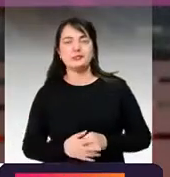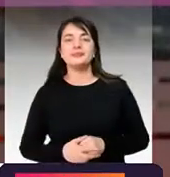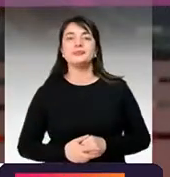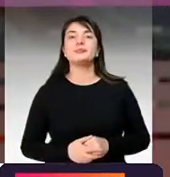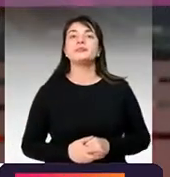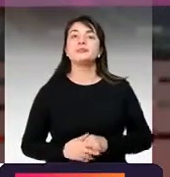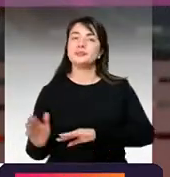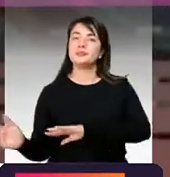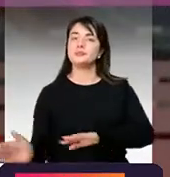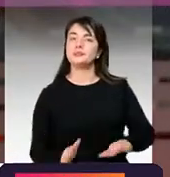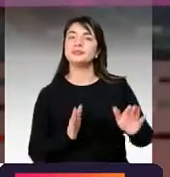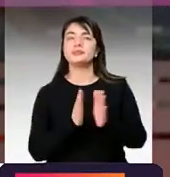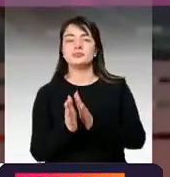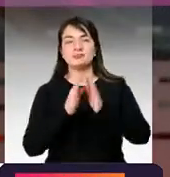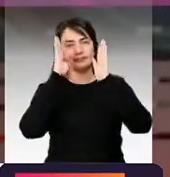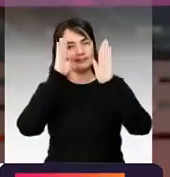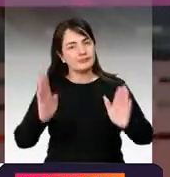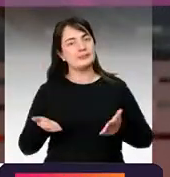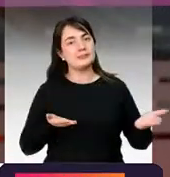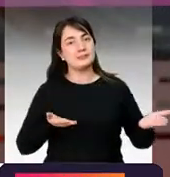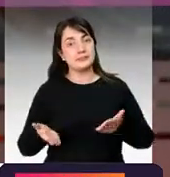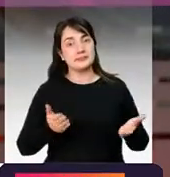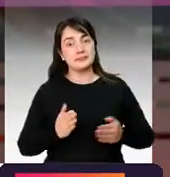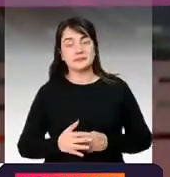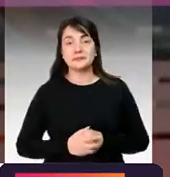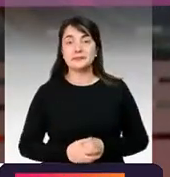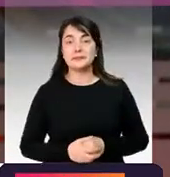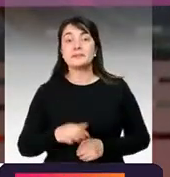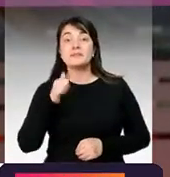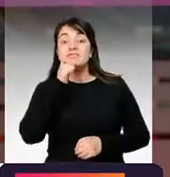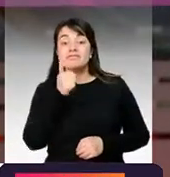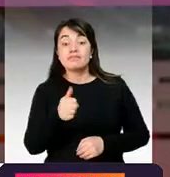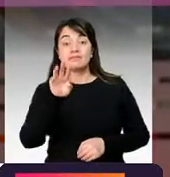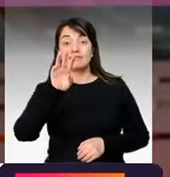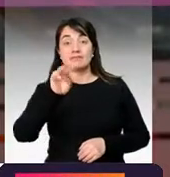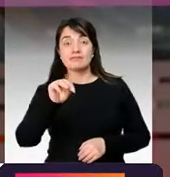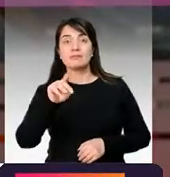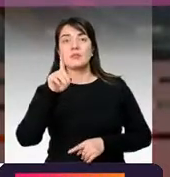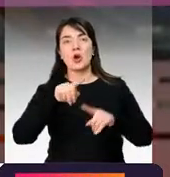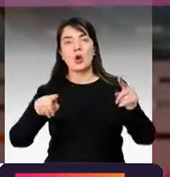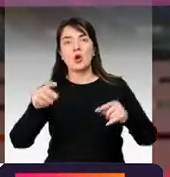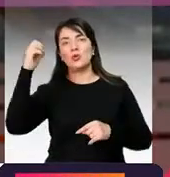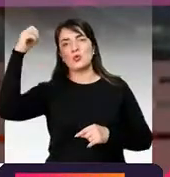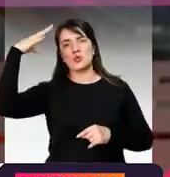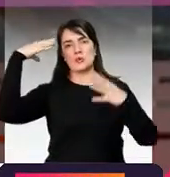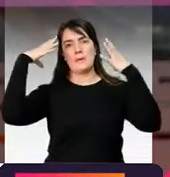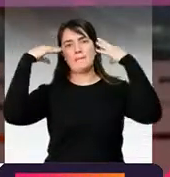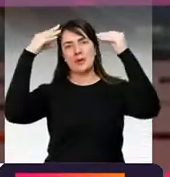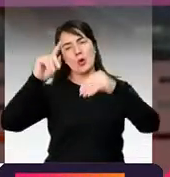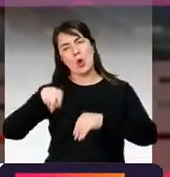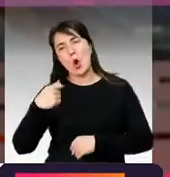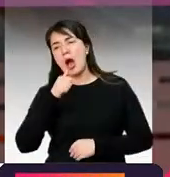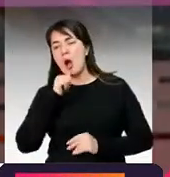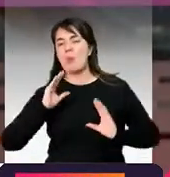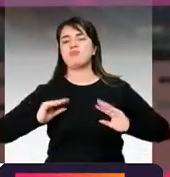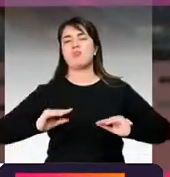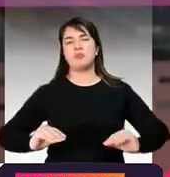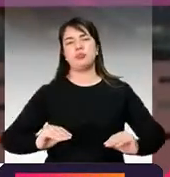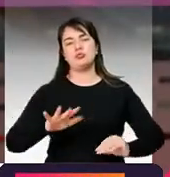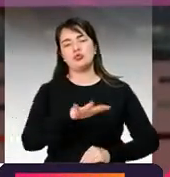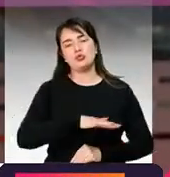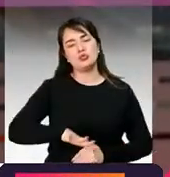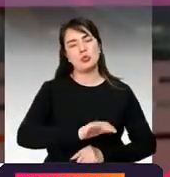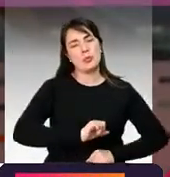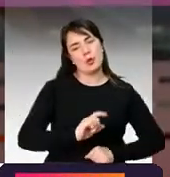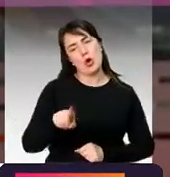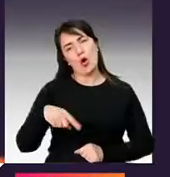Y la siguiente es información de servicio. Preste atención porque mañana martes habrá cortes de energía y agua en varios barrios de Bogotá y el municipio